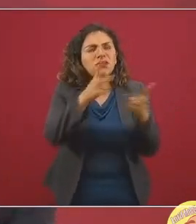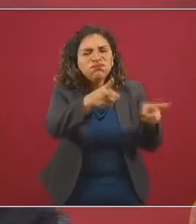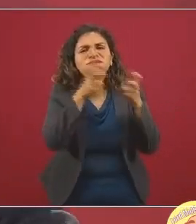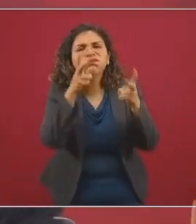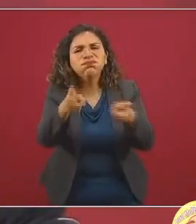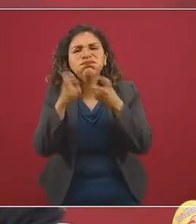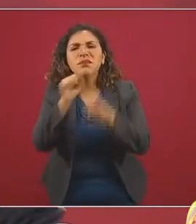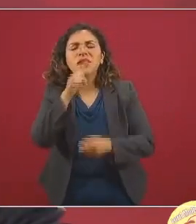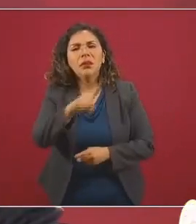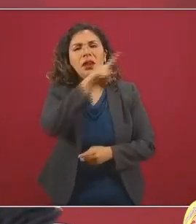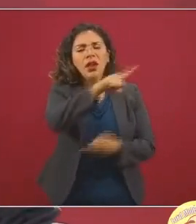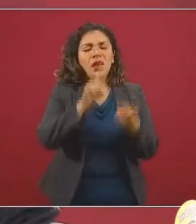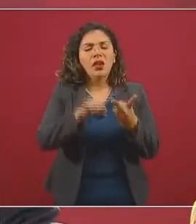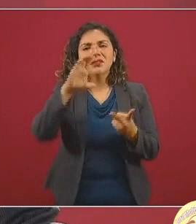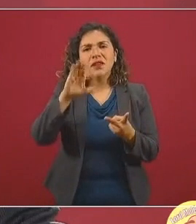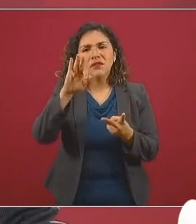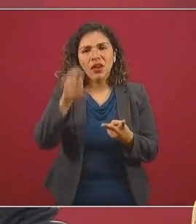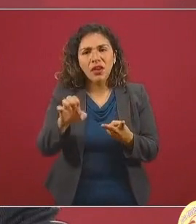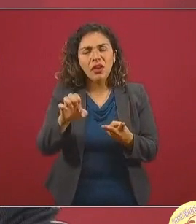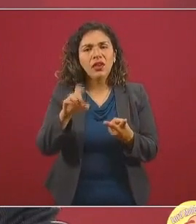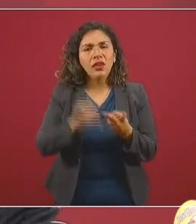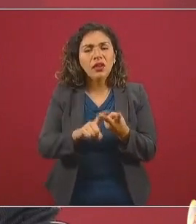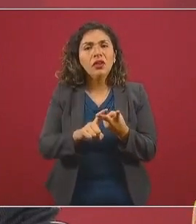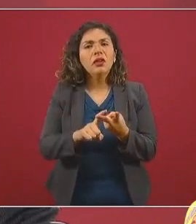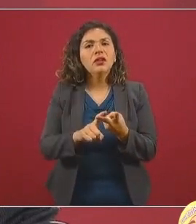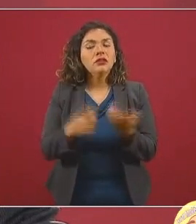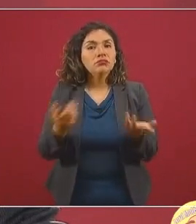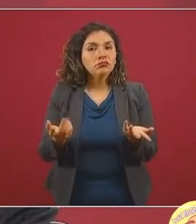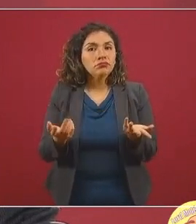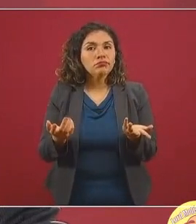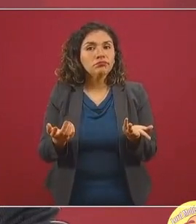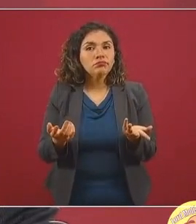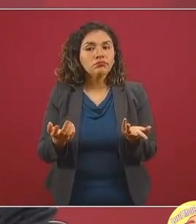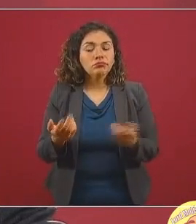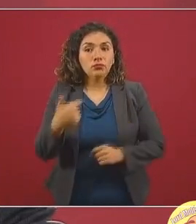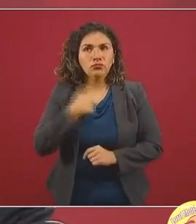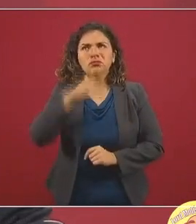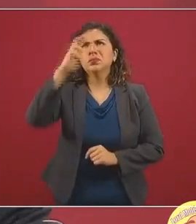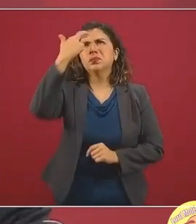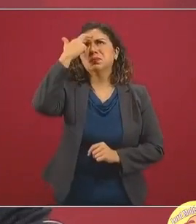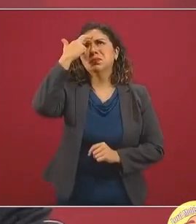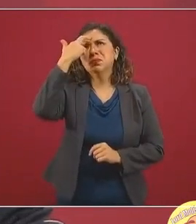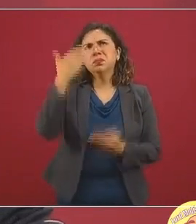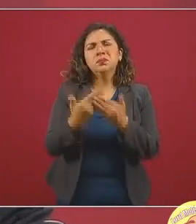atracar a la Comisión Federal de Electricidad. Yo recuerdo